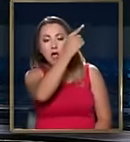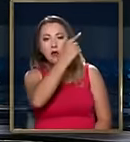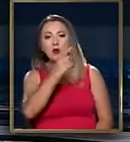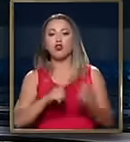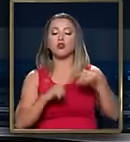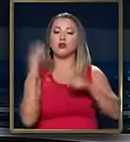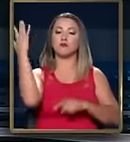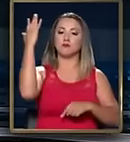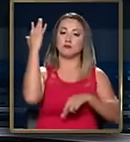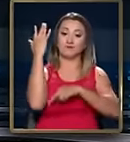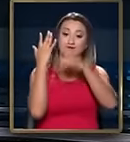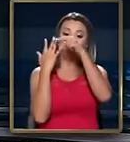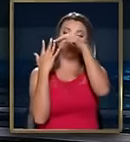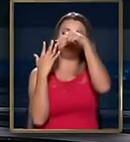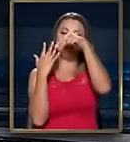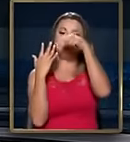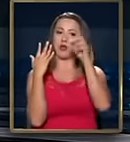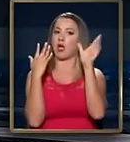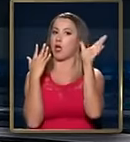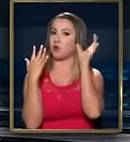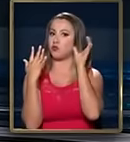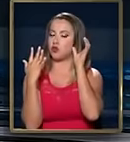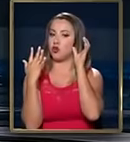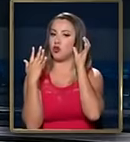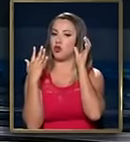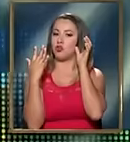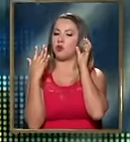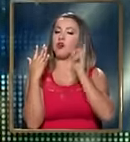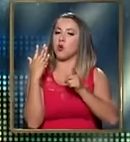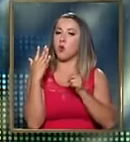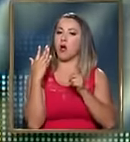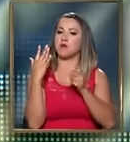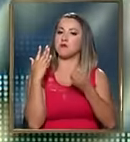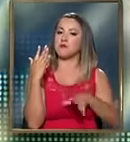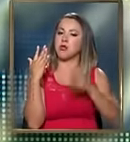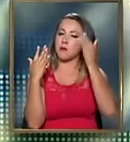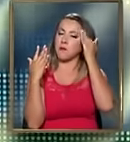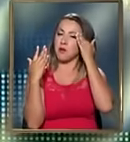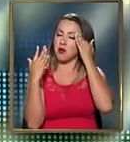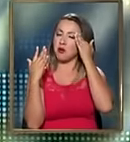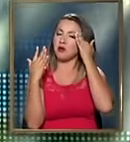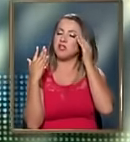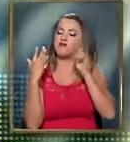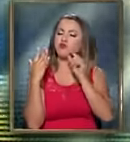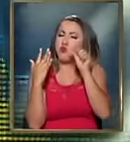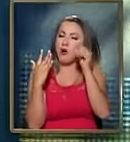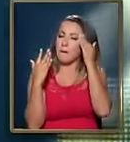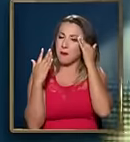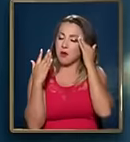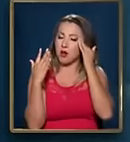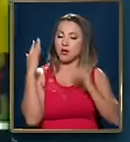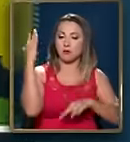higuera. Y el gallo escuchó. Pero a pesar que había perdido la memoria, algo tenía de memoria, porque dijo,